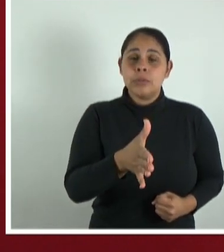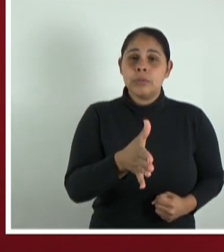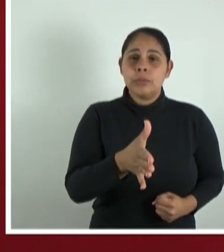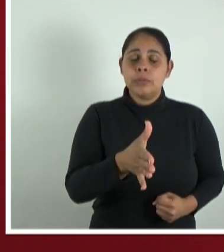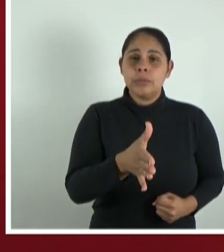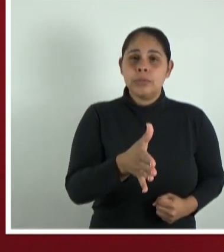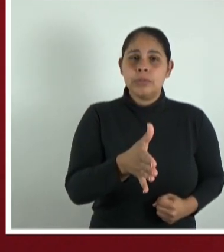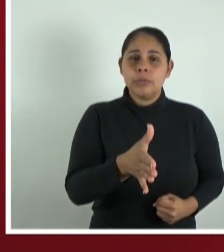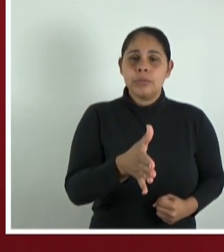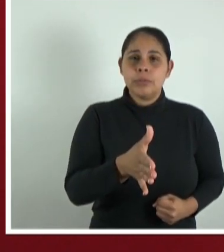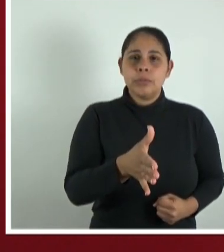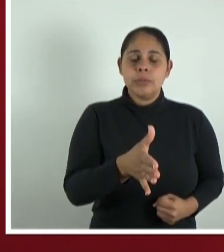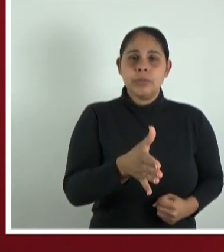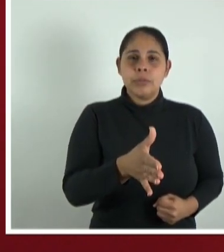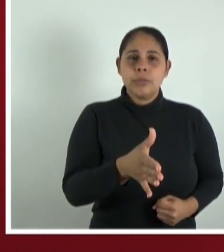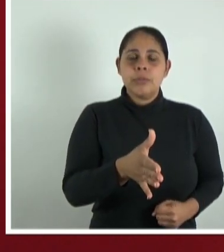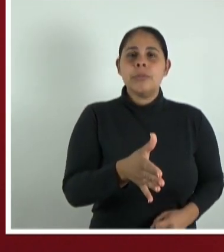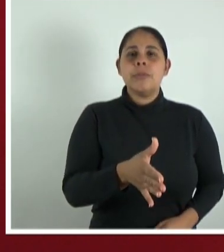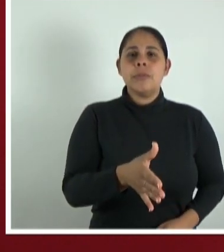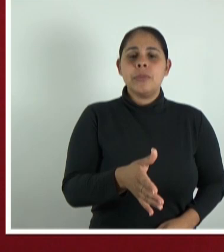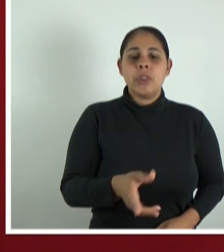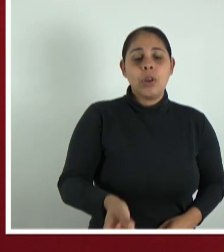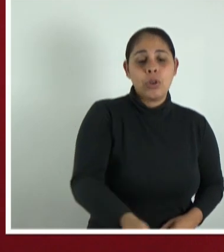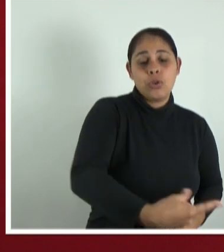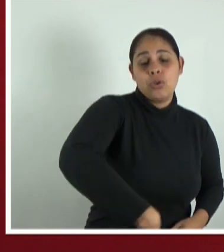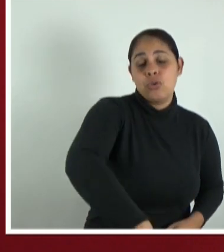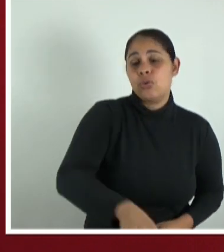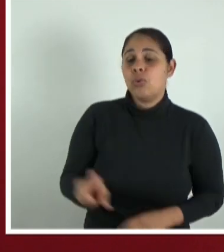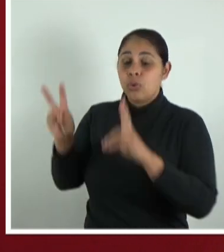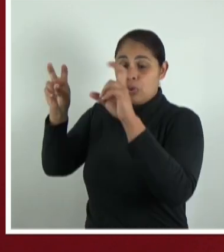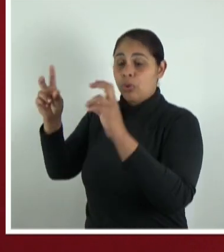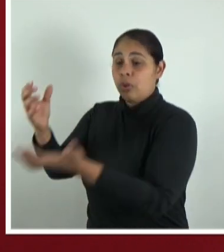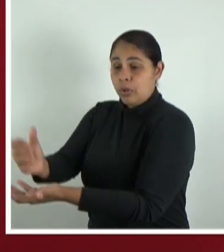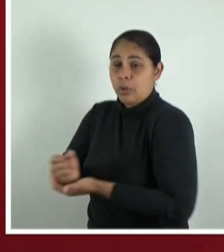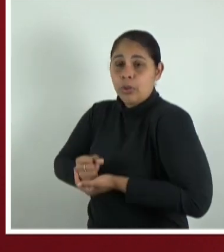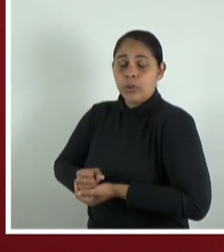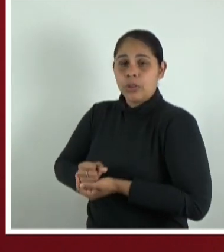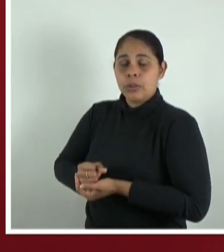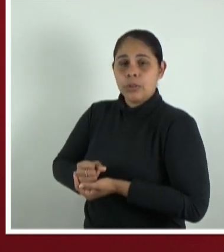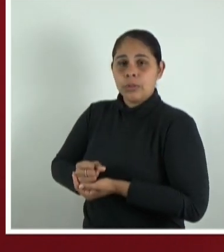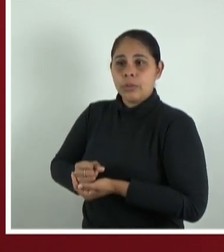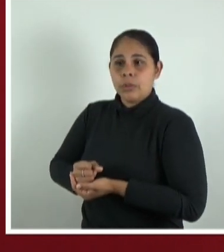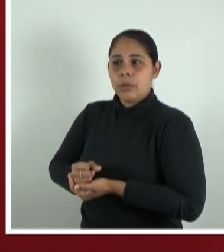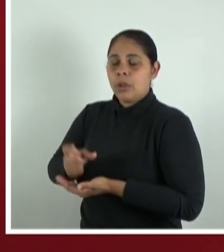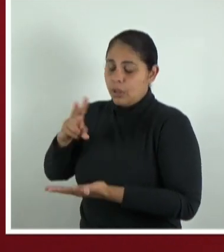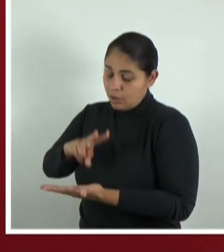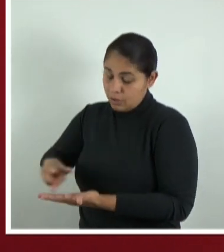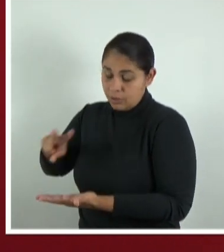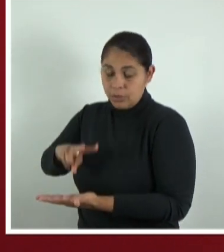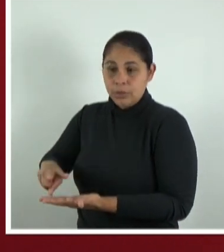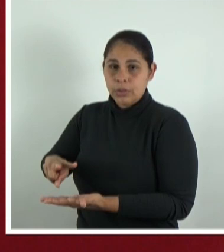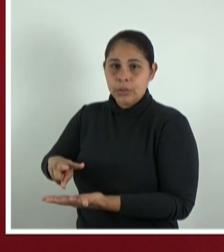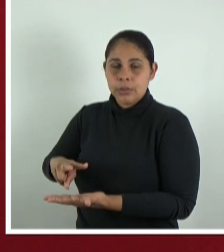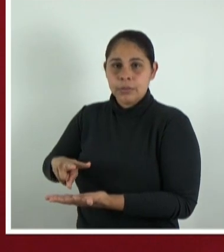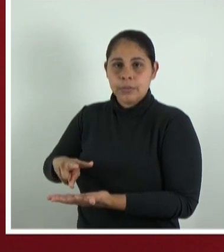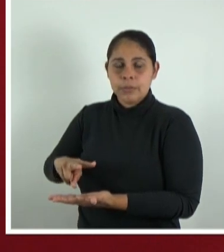nosotros que conocemos el Nuevo Testamento, cuando uno lee la Biblia, sabemos que una de las palabras es,